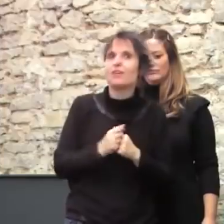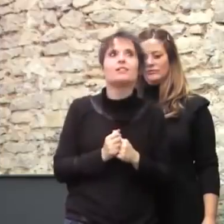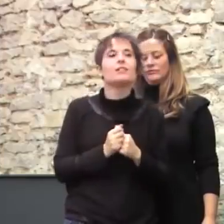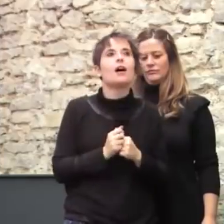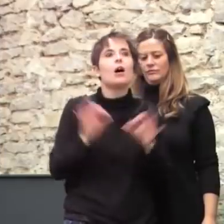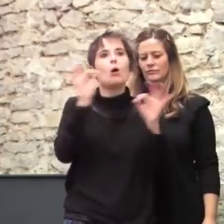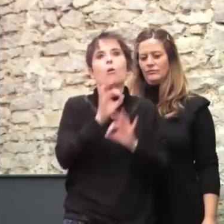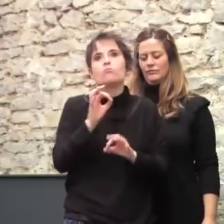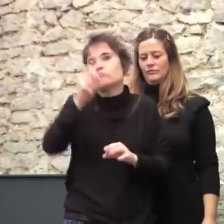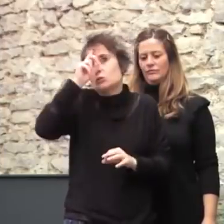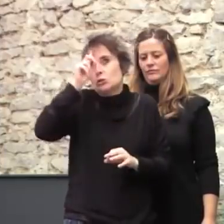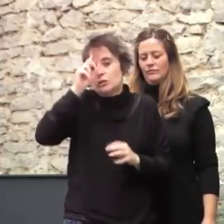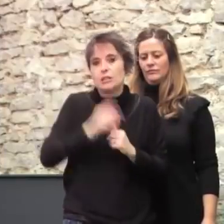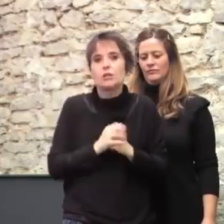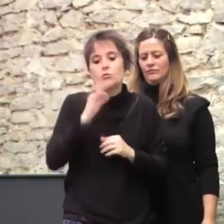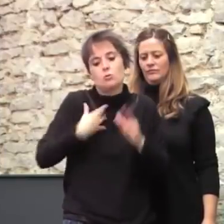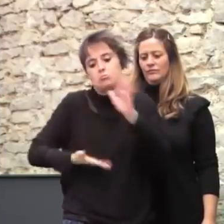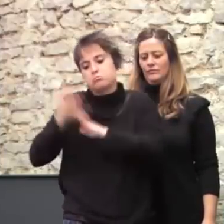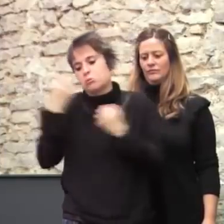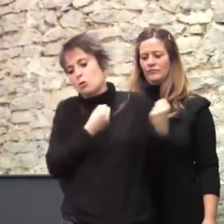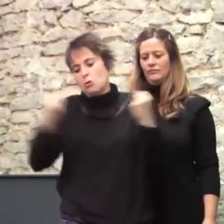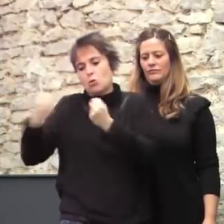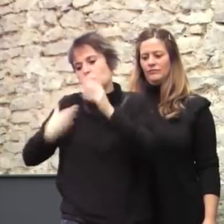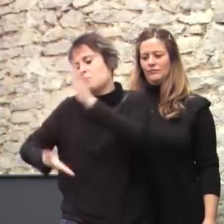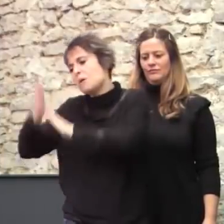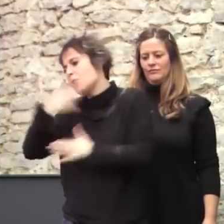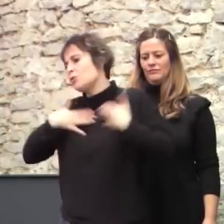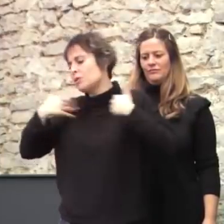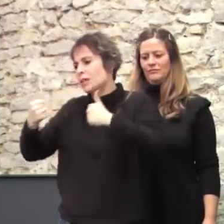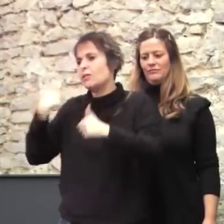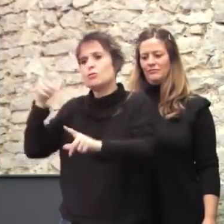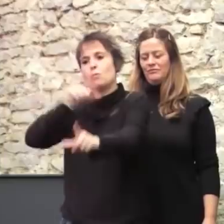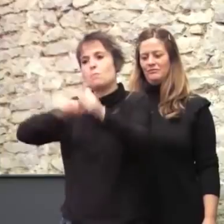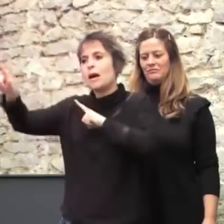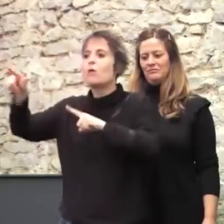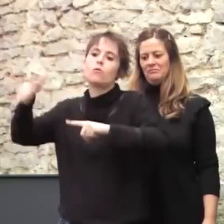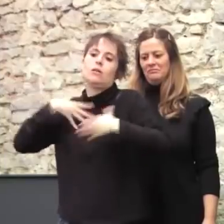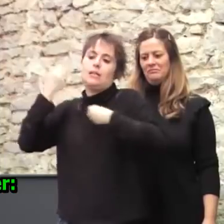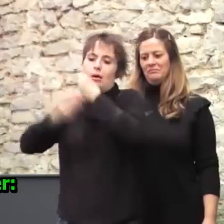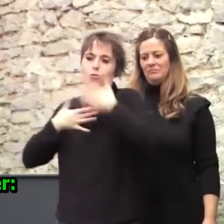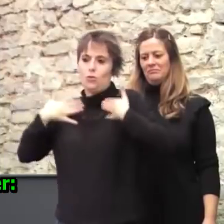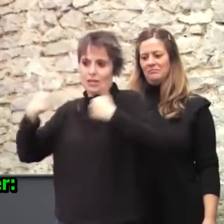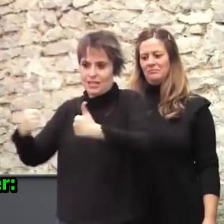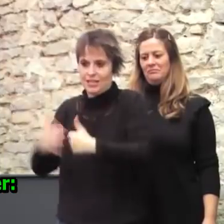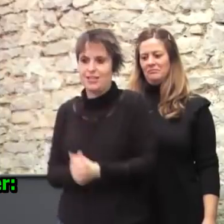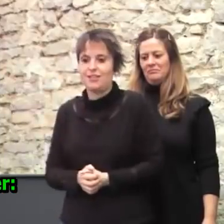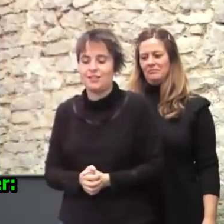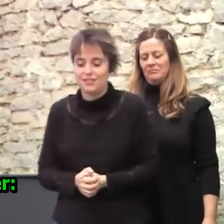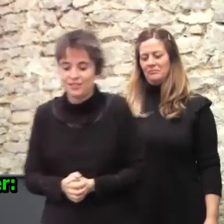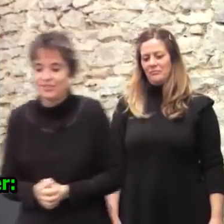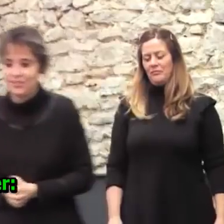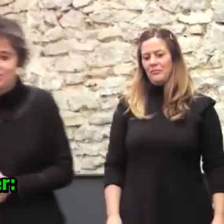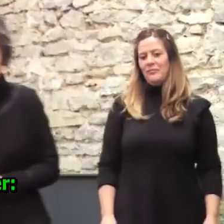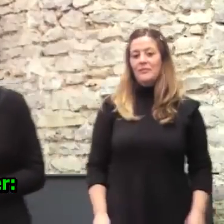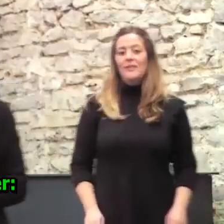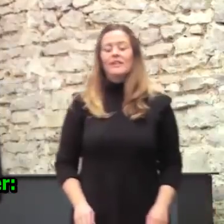de... Vamos, me cojo mi coche y me voy donde quiero y viajo y me muevo con libertad. Entonces, para ella